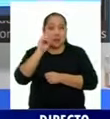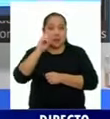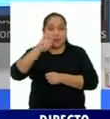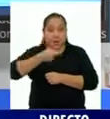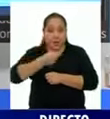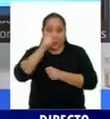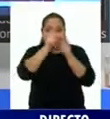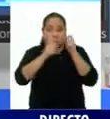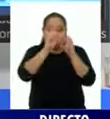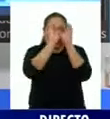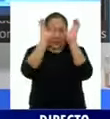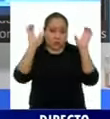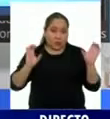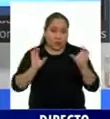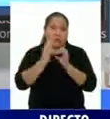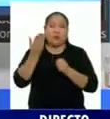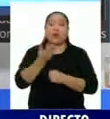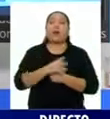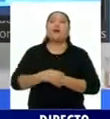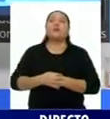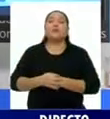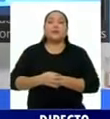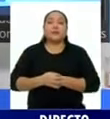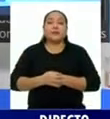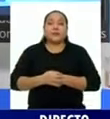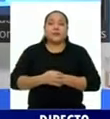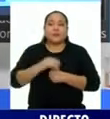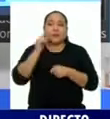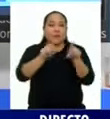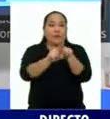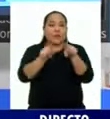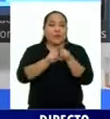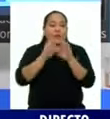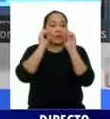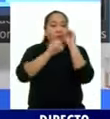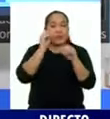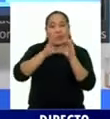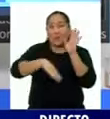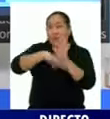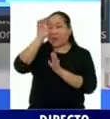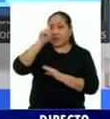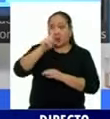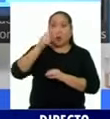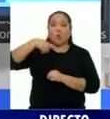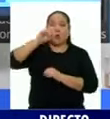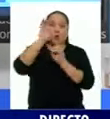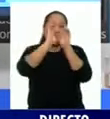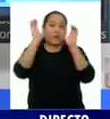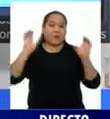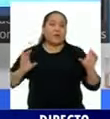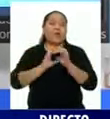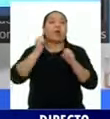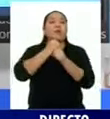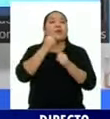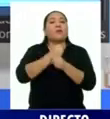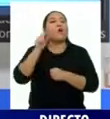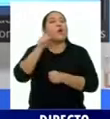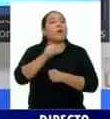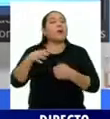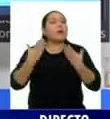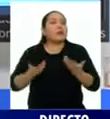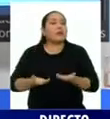de capacitación. La siguiente, por favor. También se han emitido más de 1.000.000 de certificados laborales que contienen, además